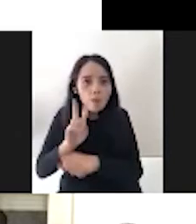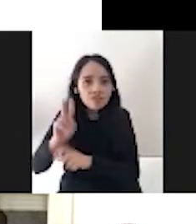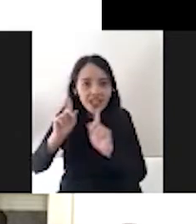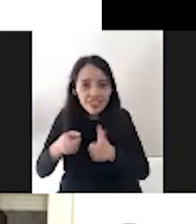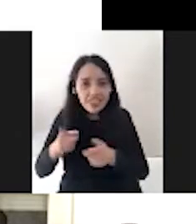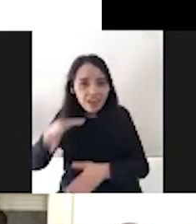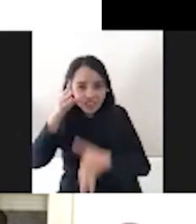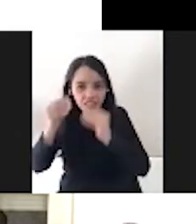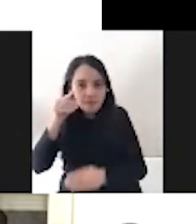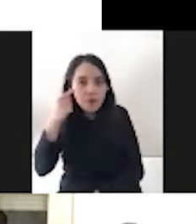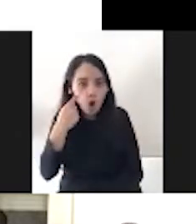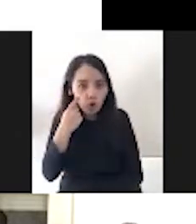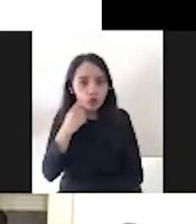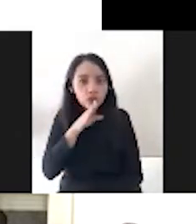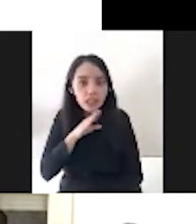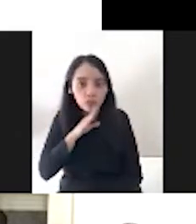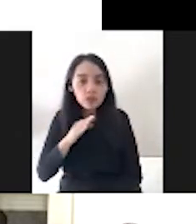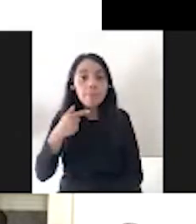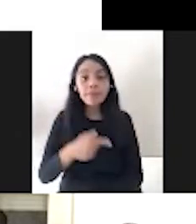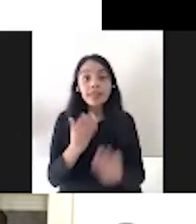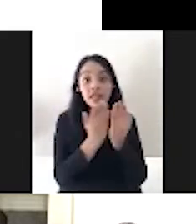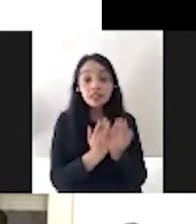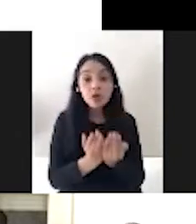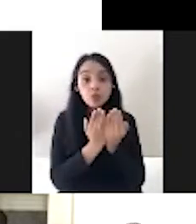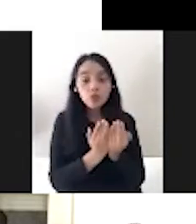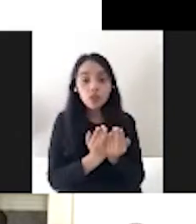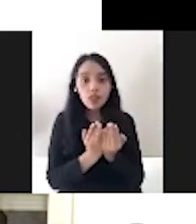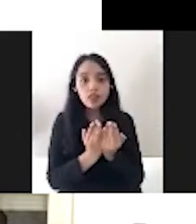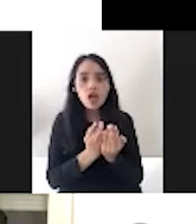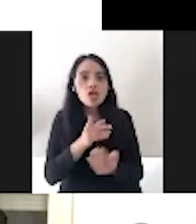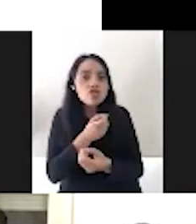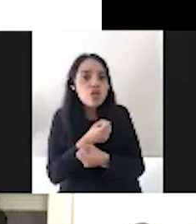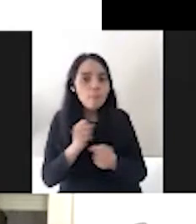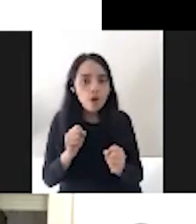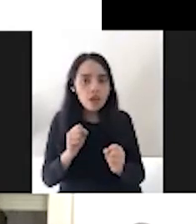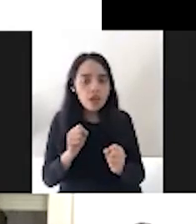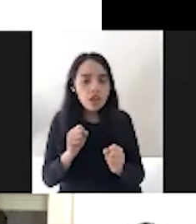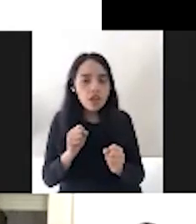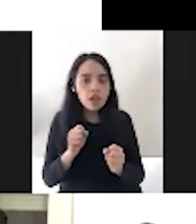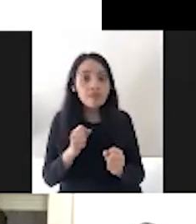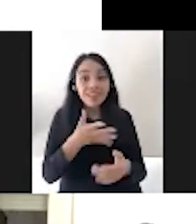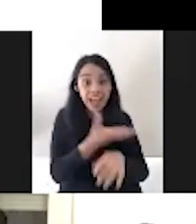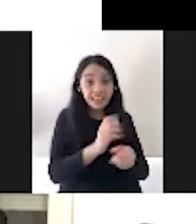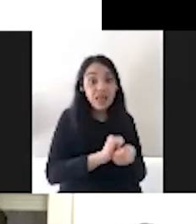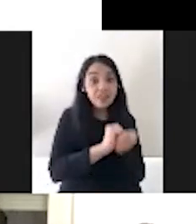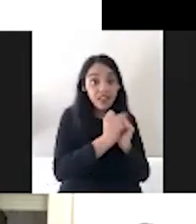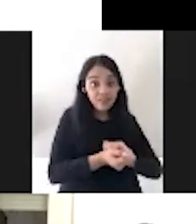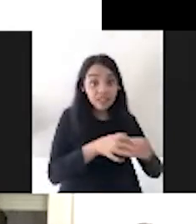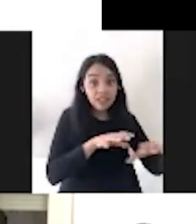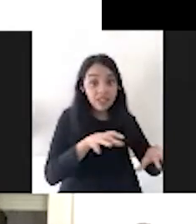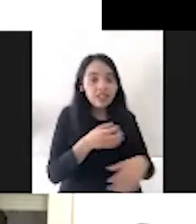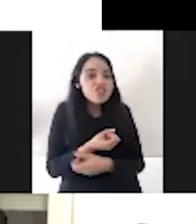utilizar, y que si el estudiante no es capaz, con esta diversificación de las enseñanzas,